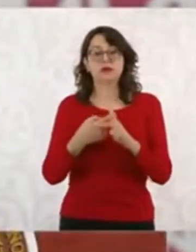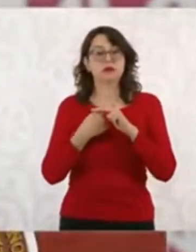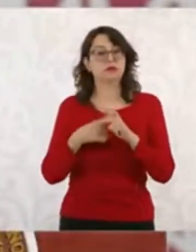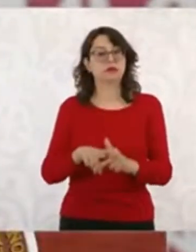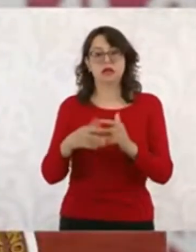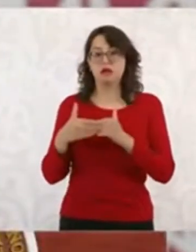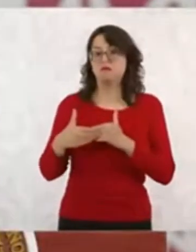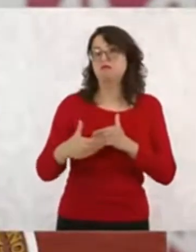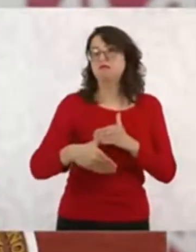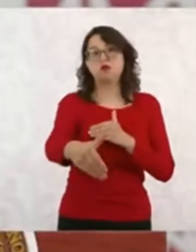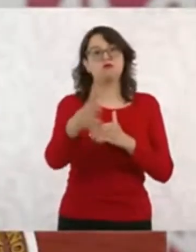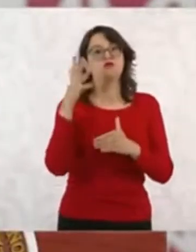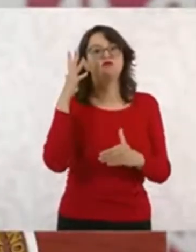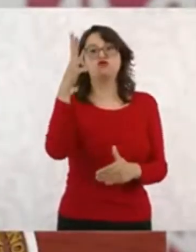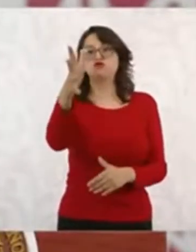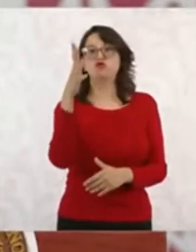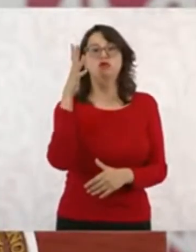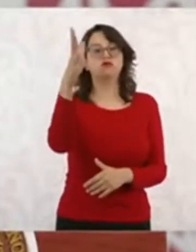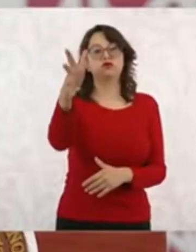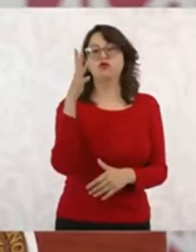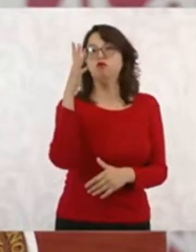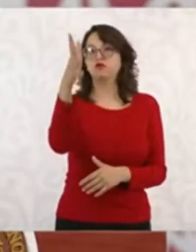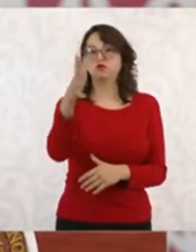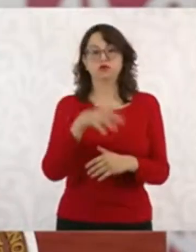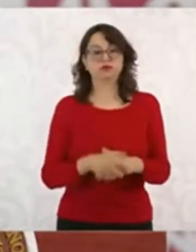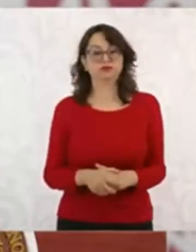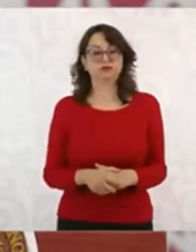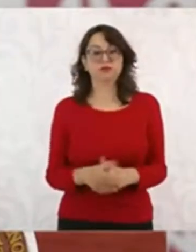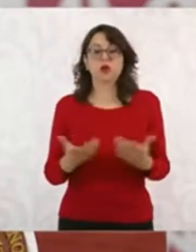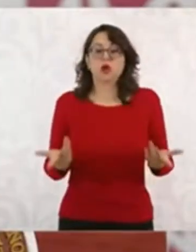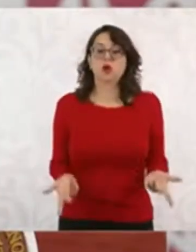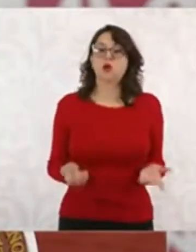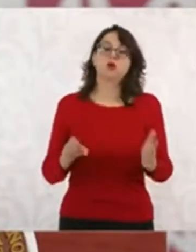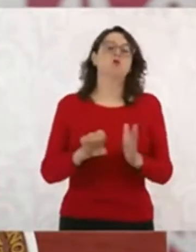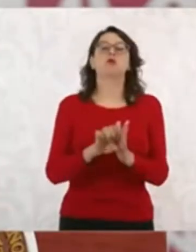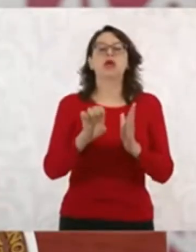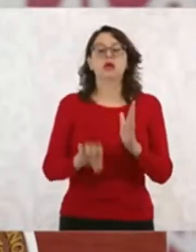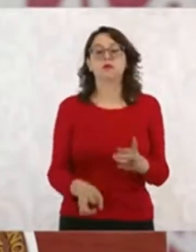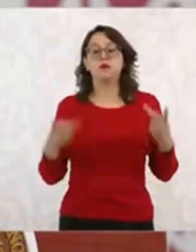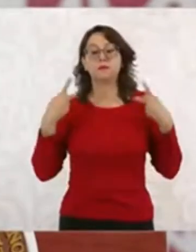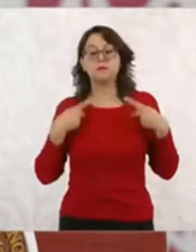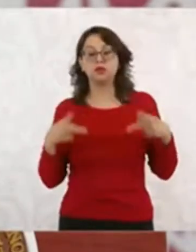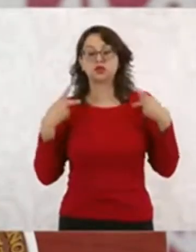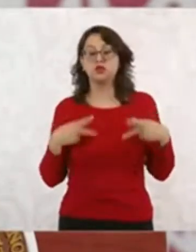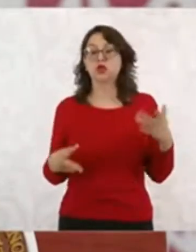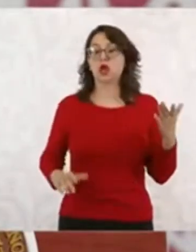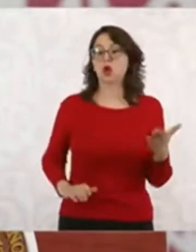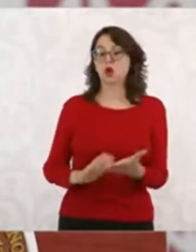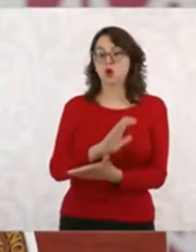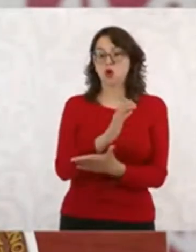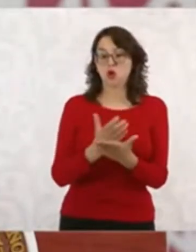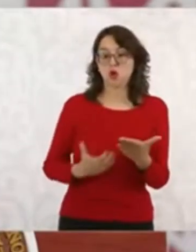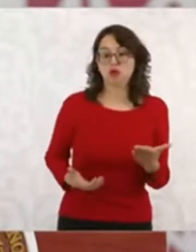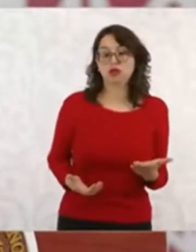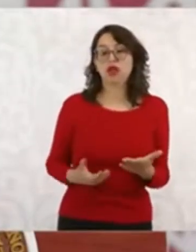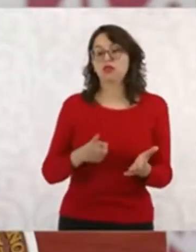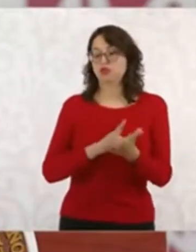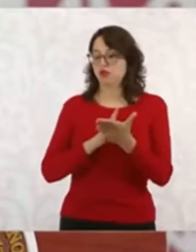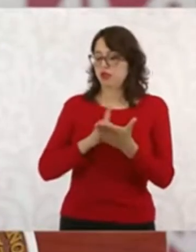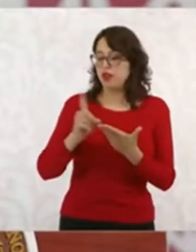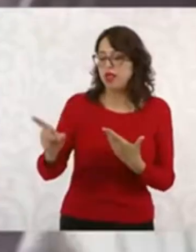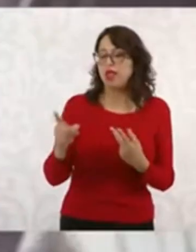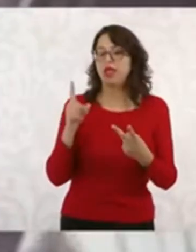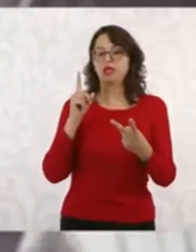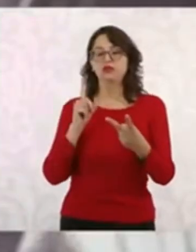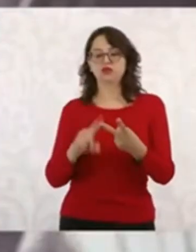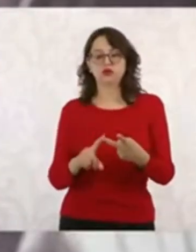persona. Si alguien tiene un derecho emanado de un contrato, no se puede desconocer con una ley posterior. Si